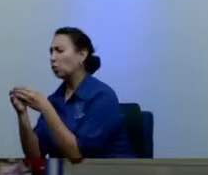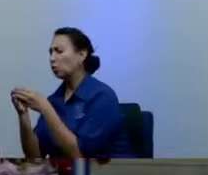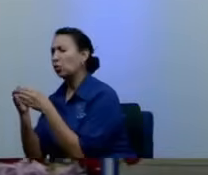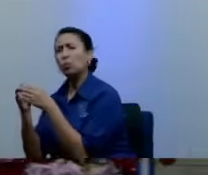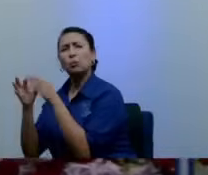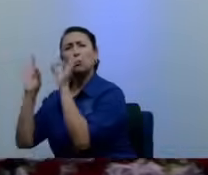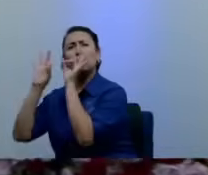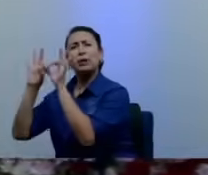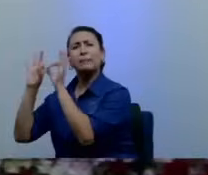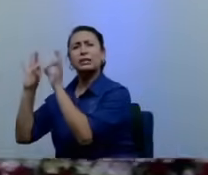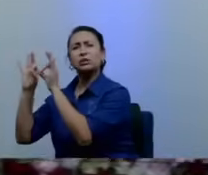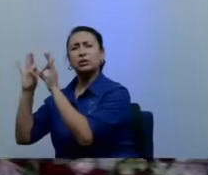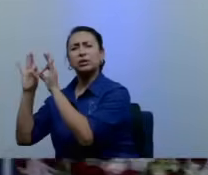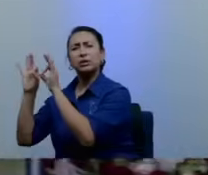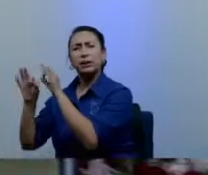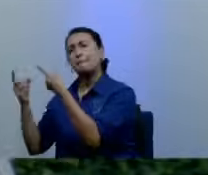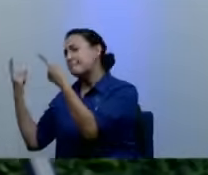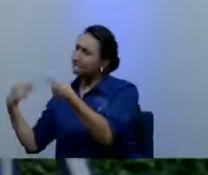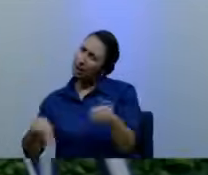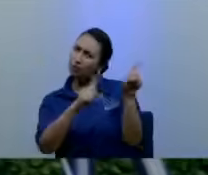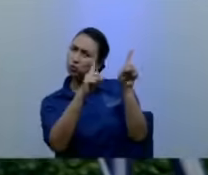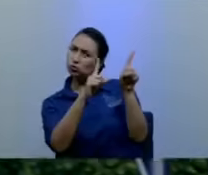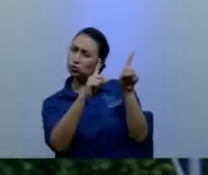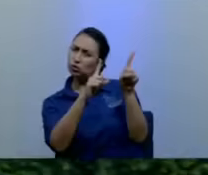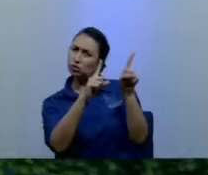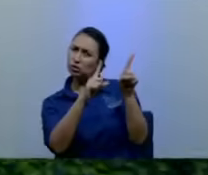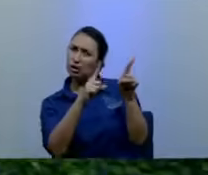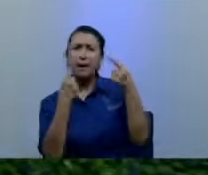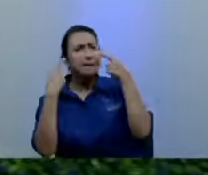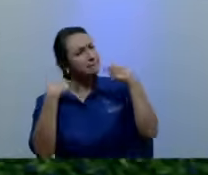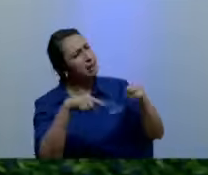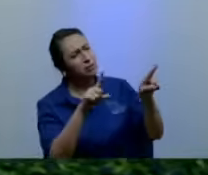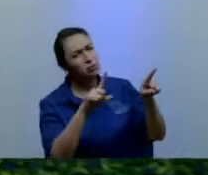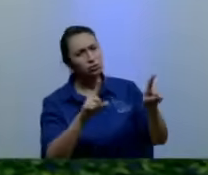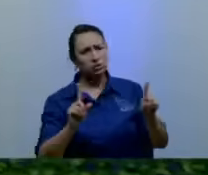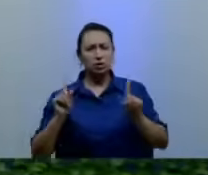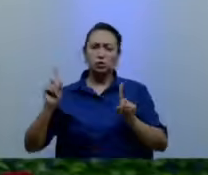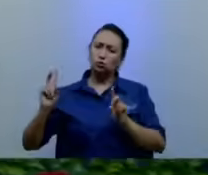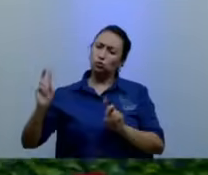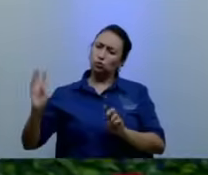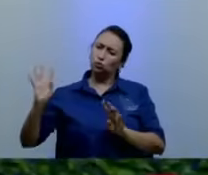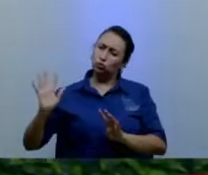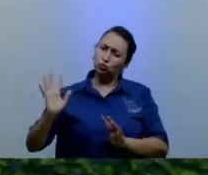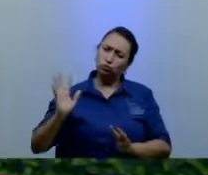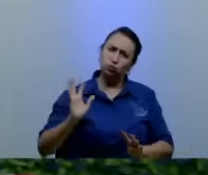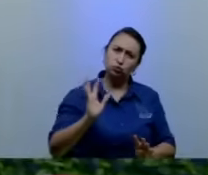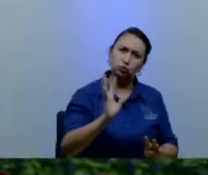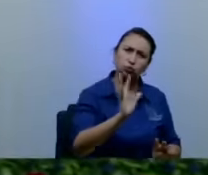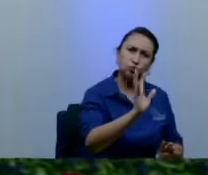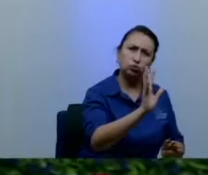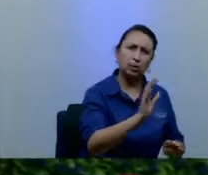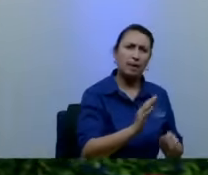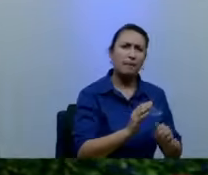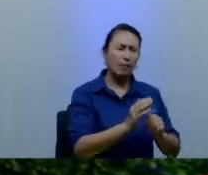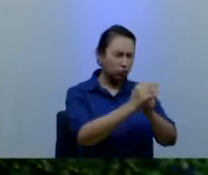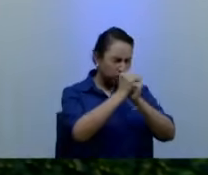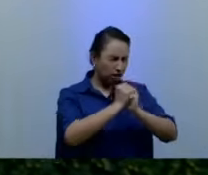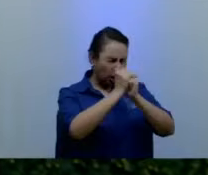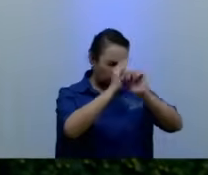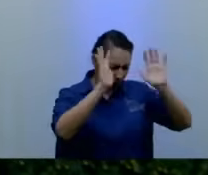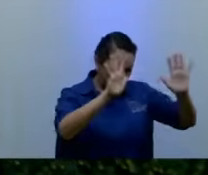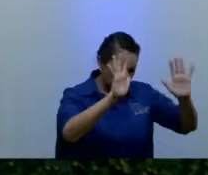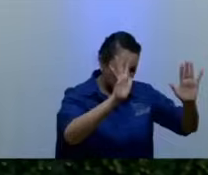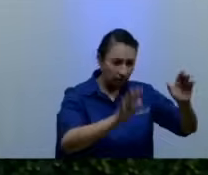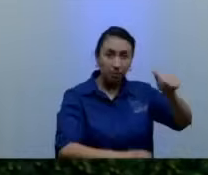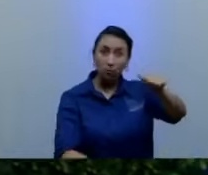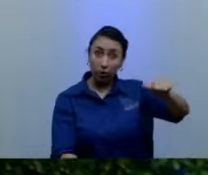las fuentes de las aguas. Vamos a ver cómo hacemos para entrar, porque deben estar custodiadas, pero vamos a ir a orar por esa agua.